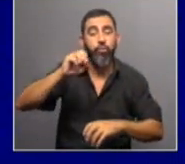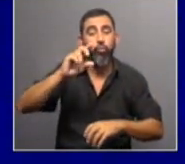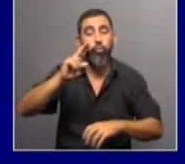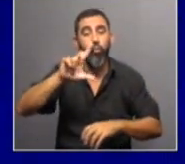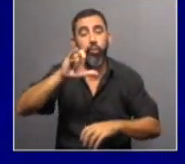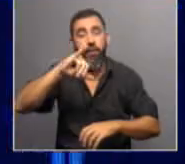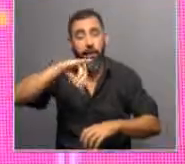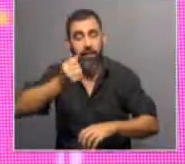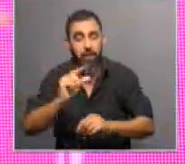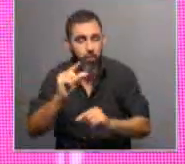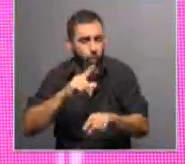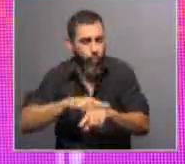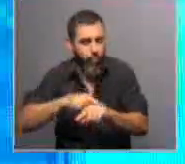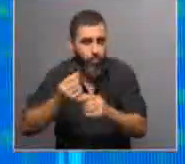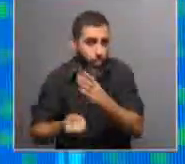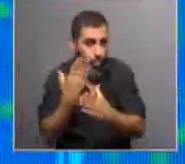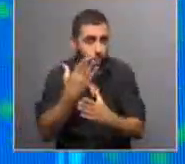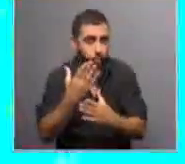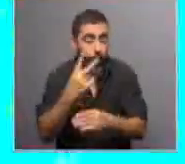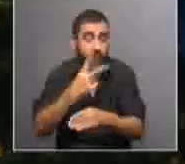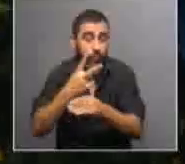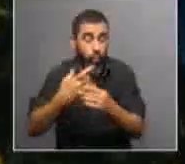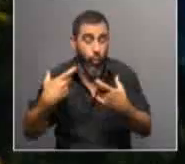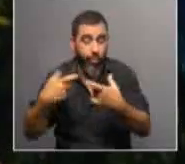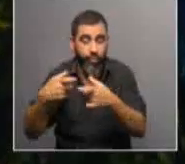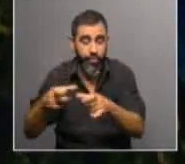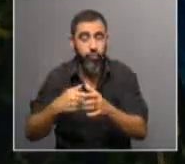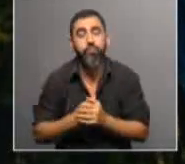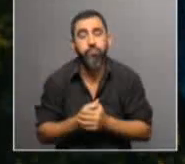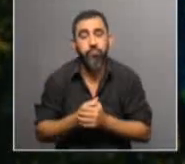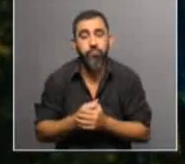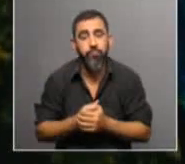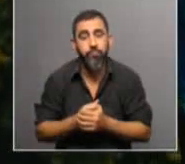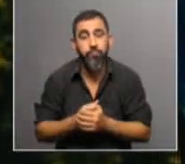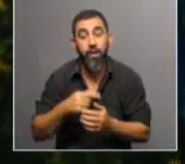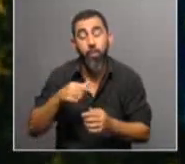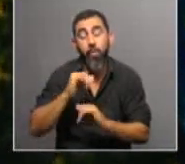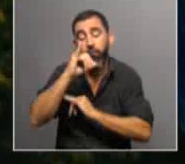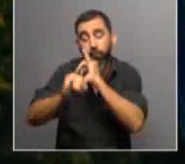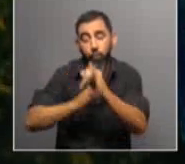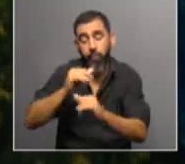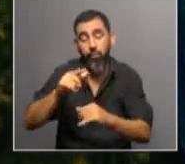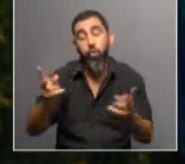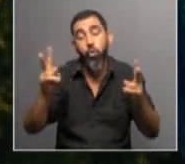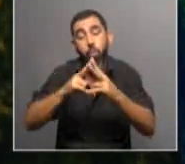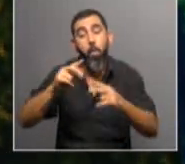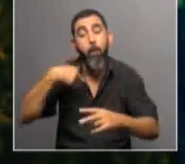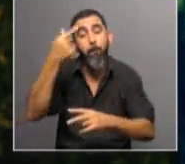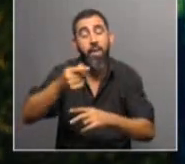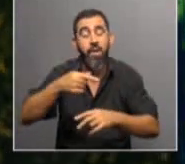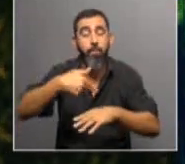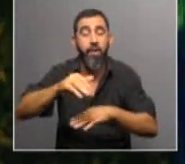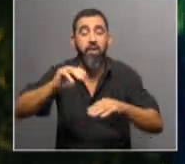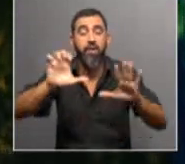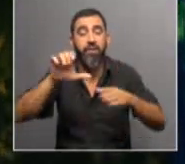que sacaron hace poco, que pertenece a su segundo álbum, y después llega Informe Capital. Nosotros nos vemos mañana a partir de